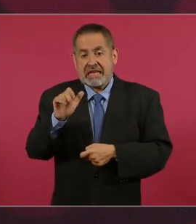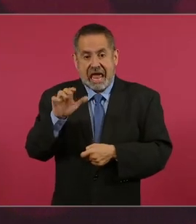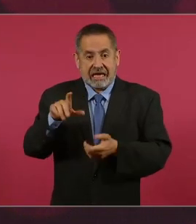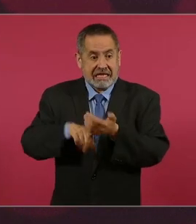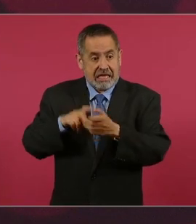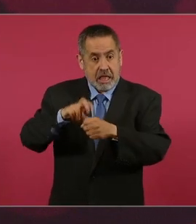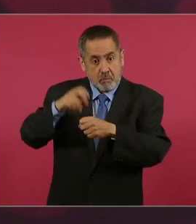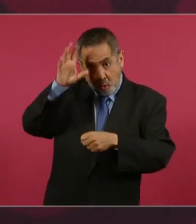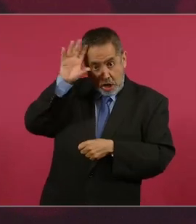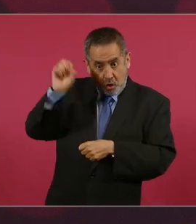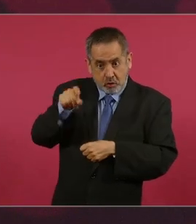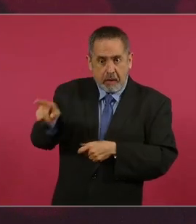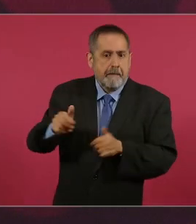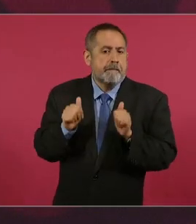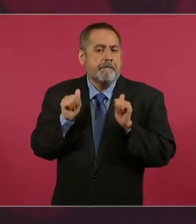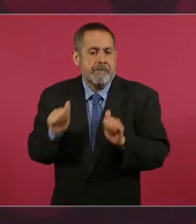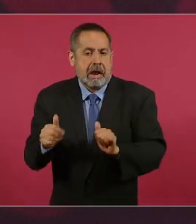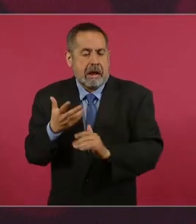en Morelos.